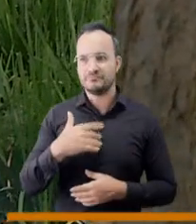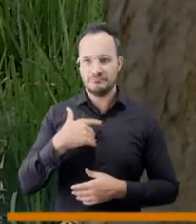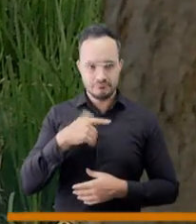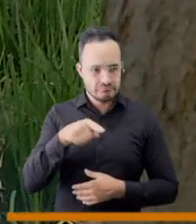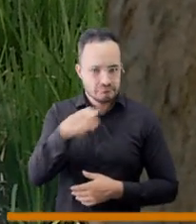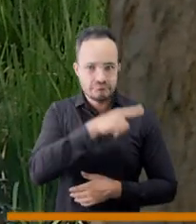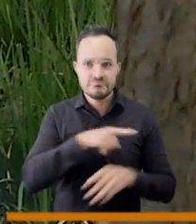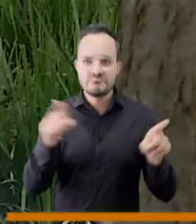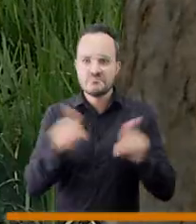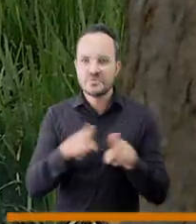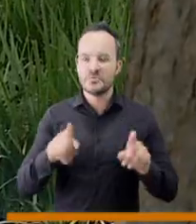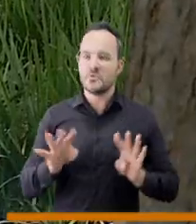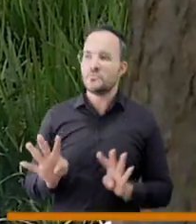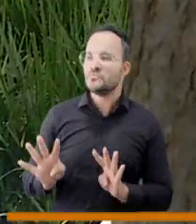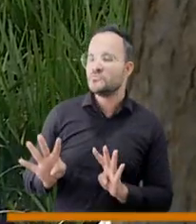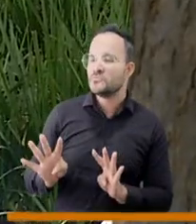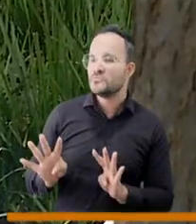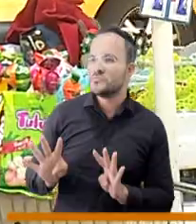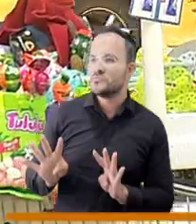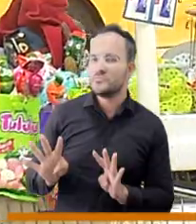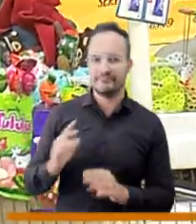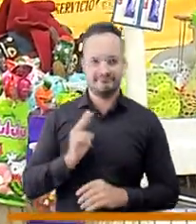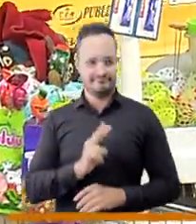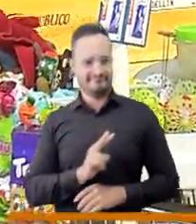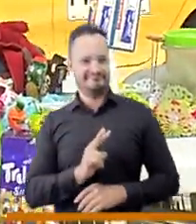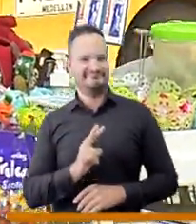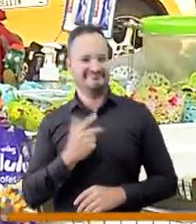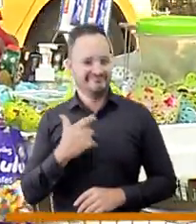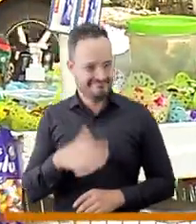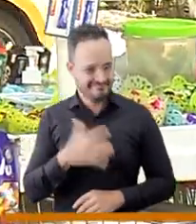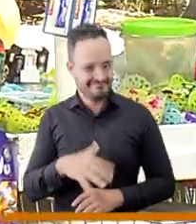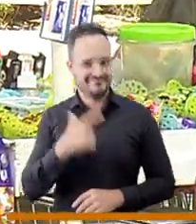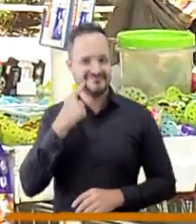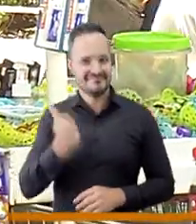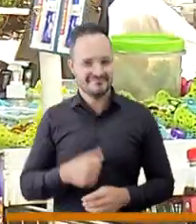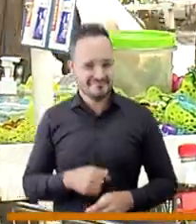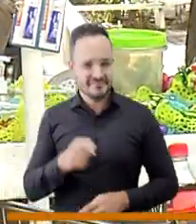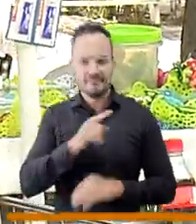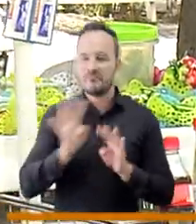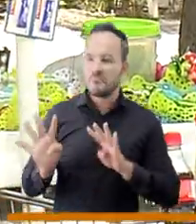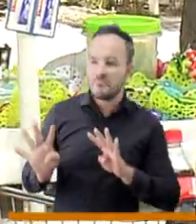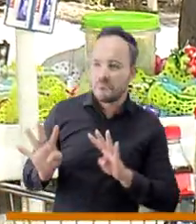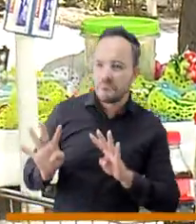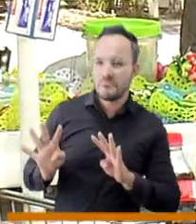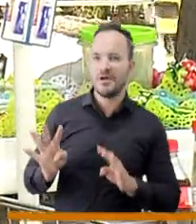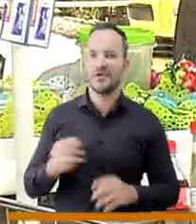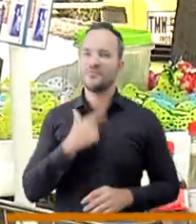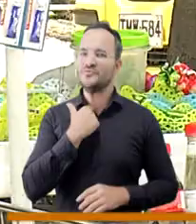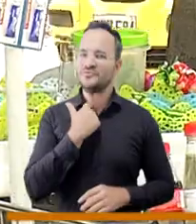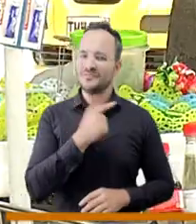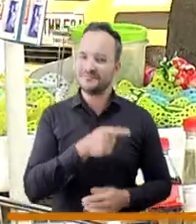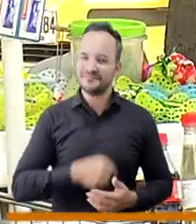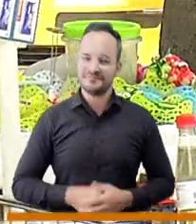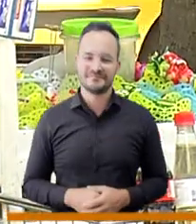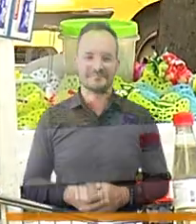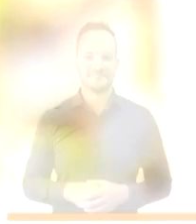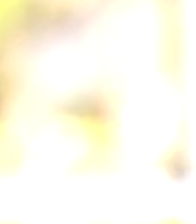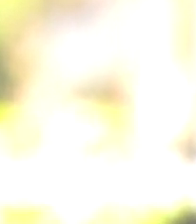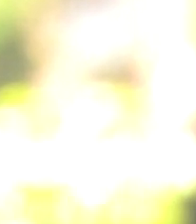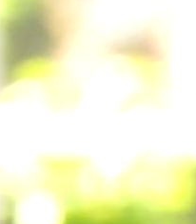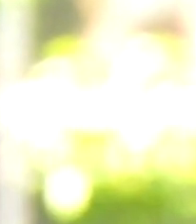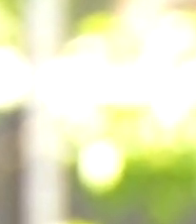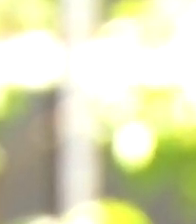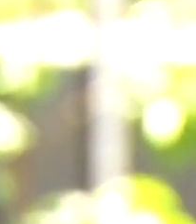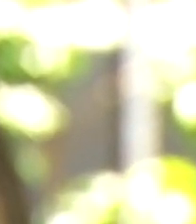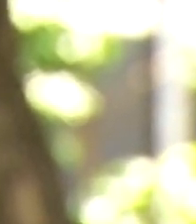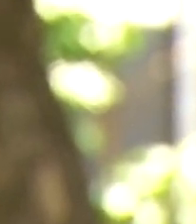quedan allí como expectantes de este tipo de música que estoy desarrollando. Por